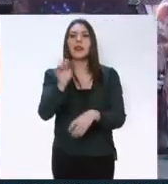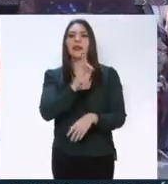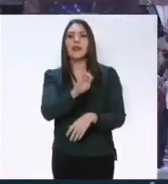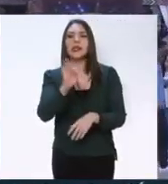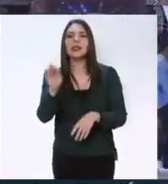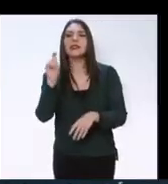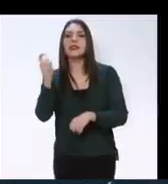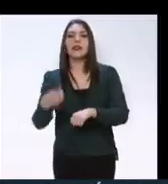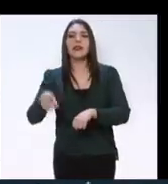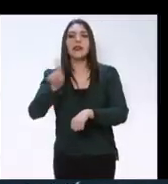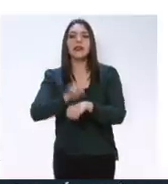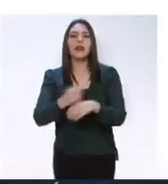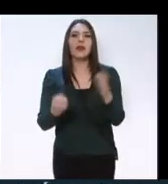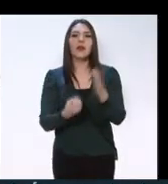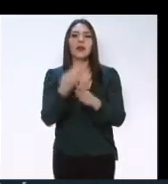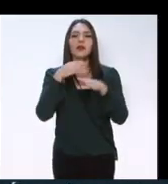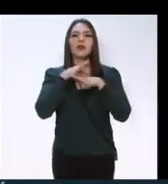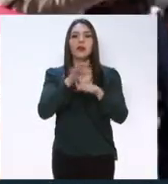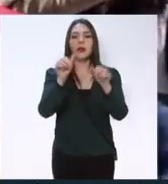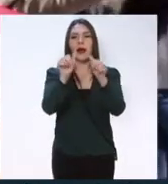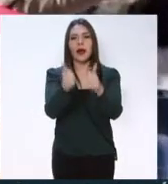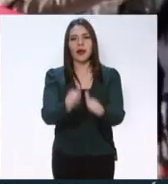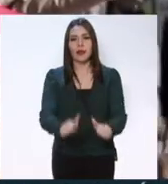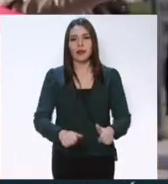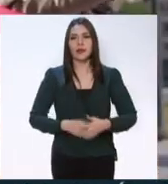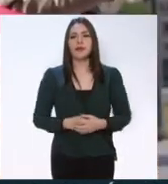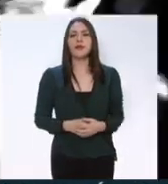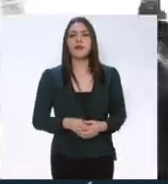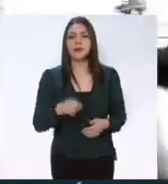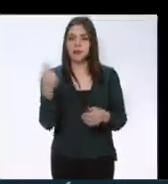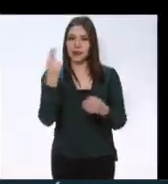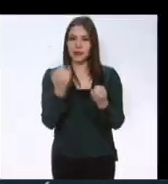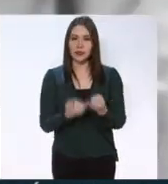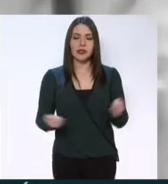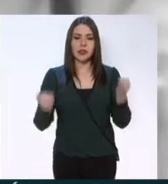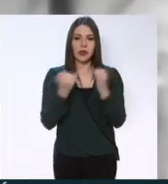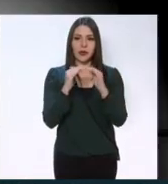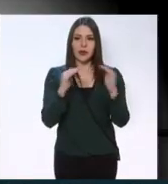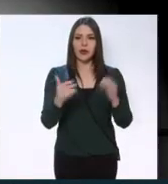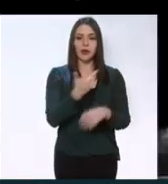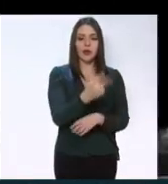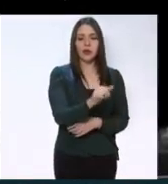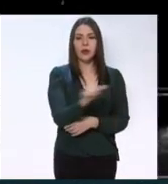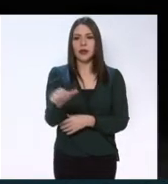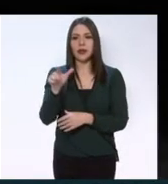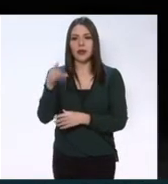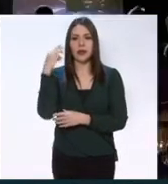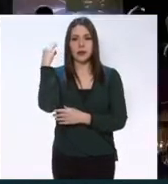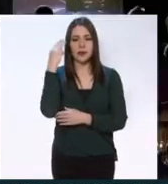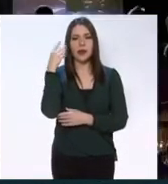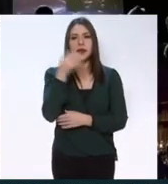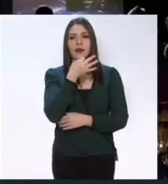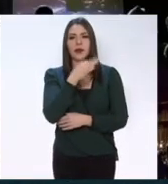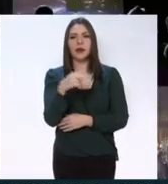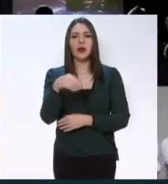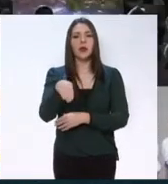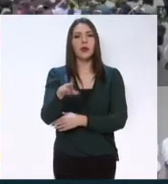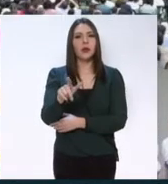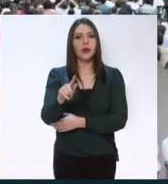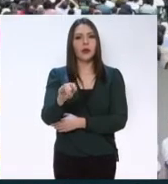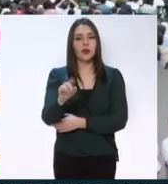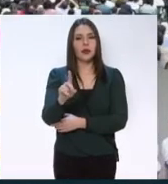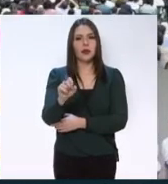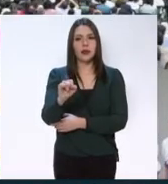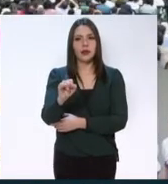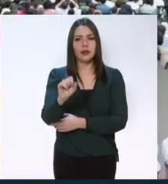presentarán. Con el propósito de fomentar la equidad de género, del 8 al 17 de marzo llegará el festival multidisciplinario